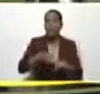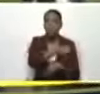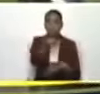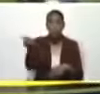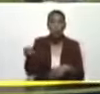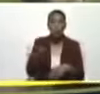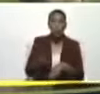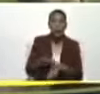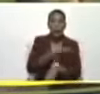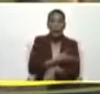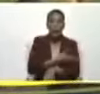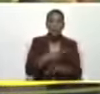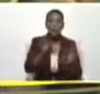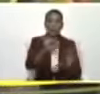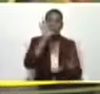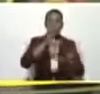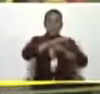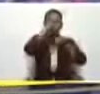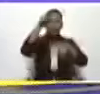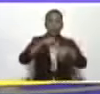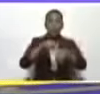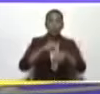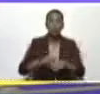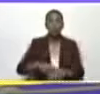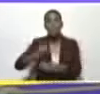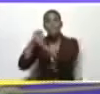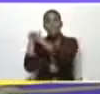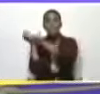yo llegué a estar una selección nacional del